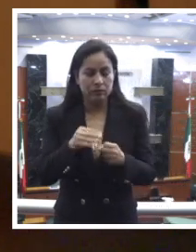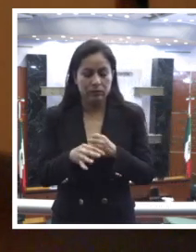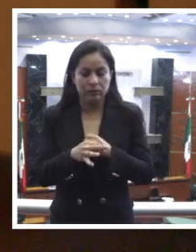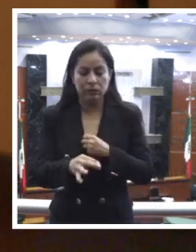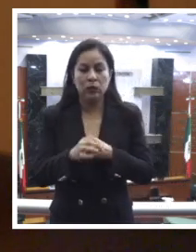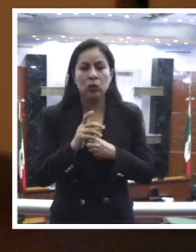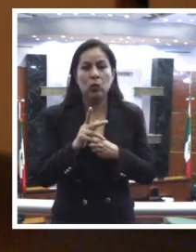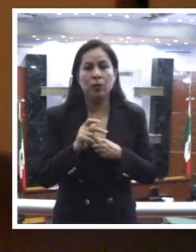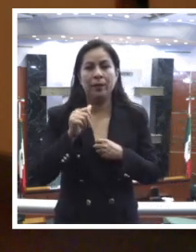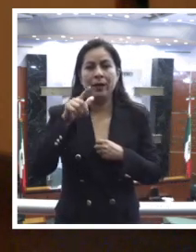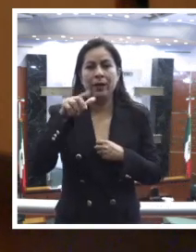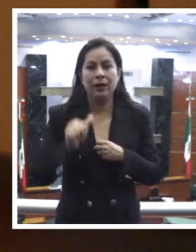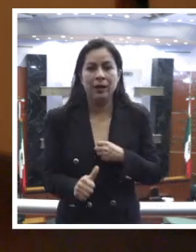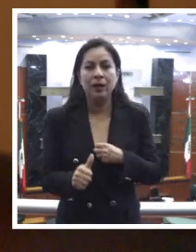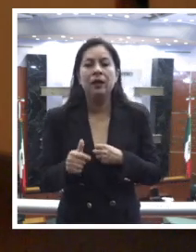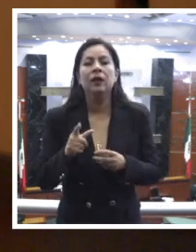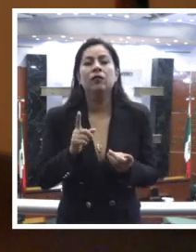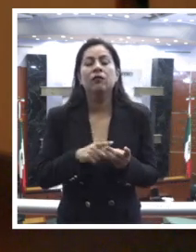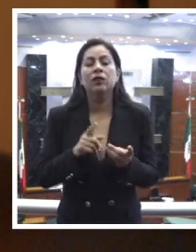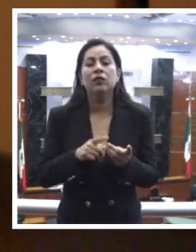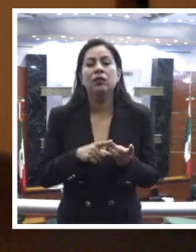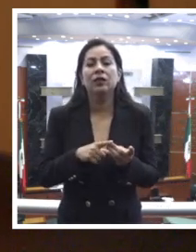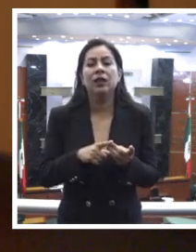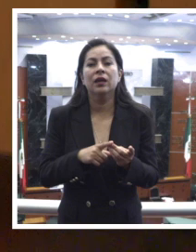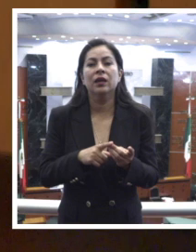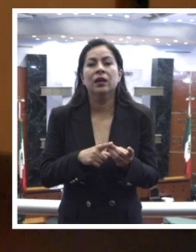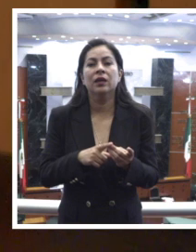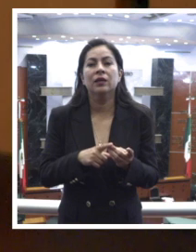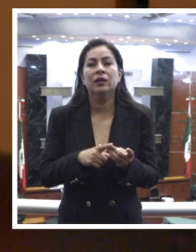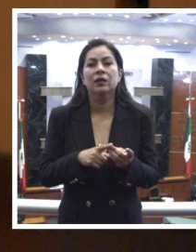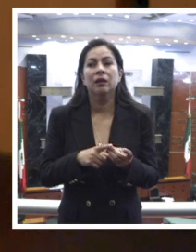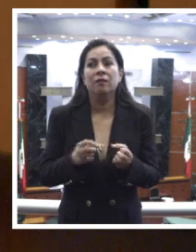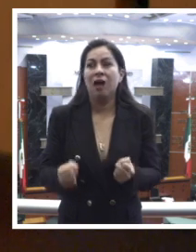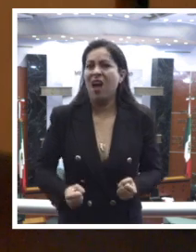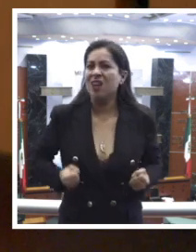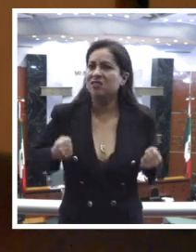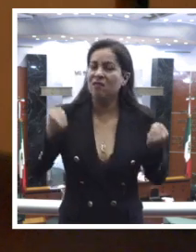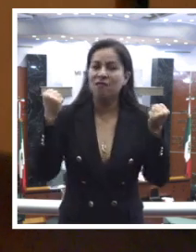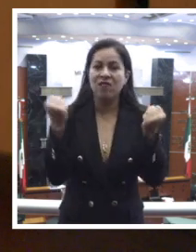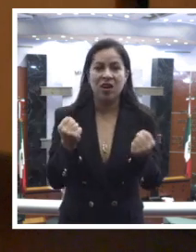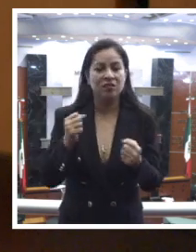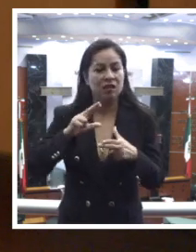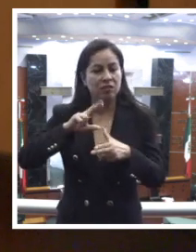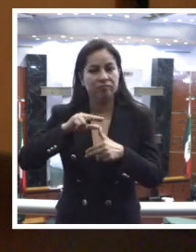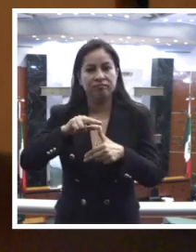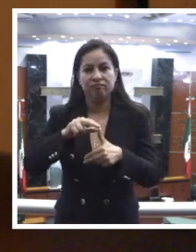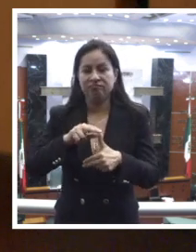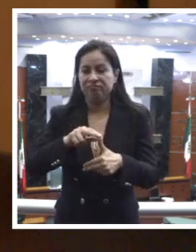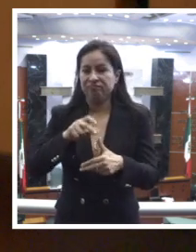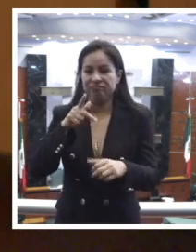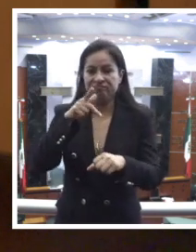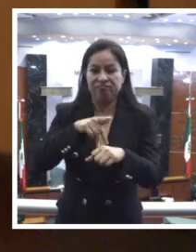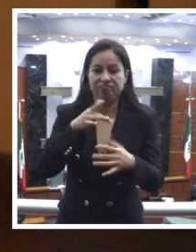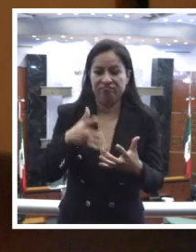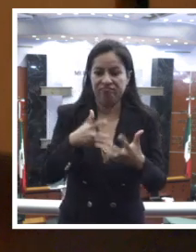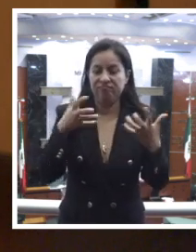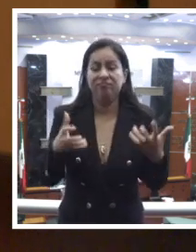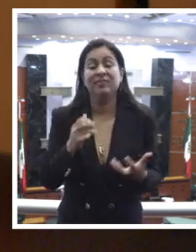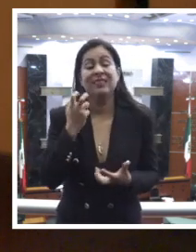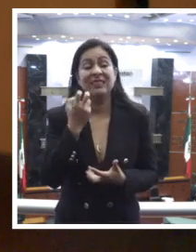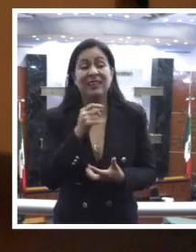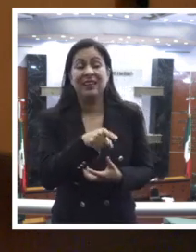de Copala, que fue donde llegó con mucha fuerza el huracán, donde tocó tierra y